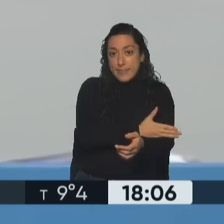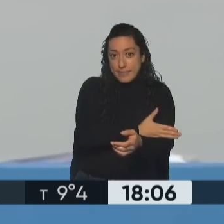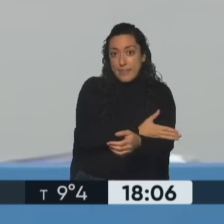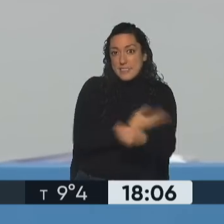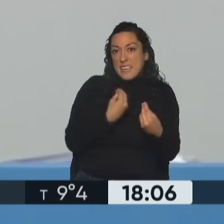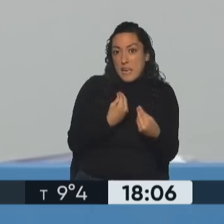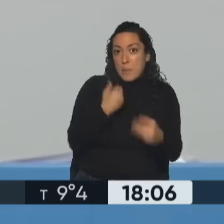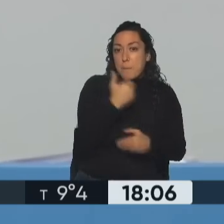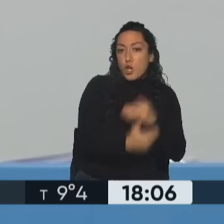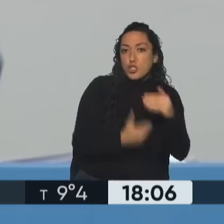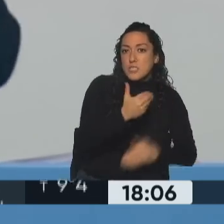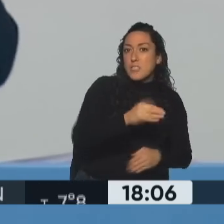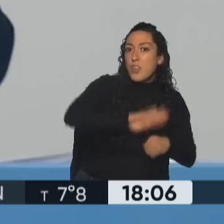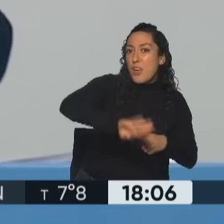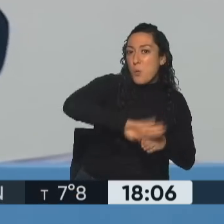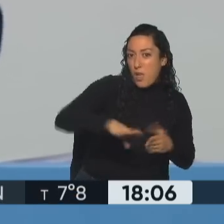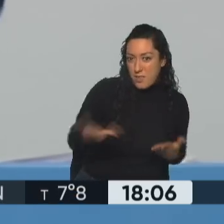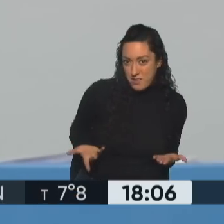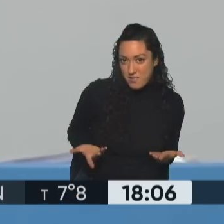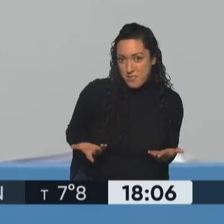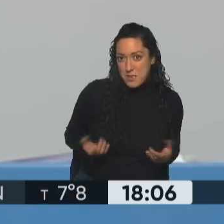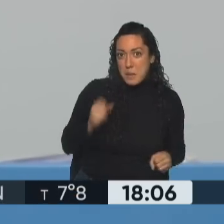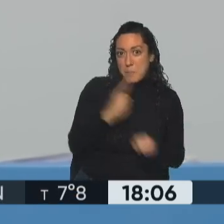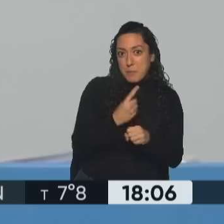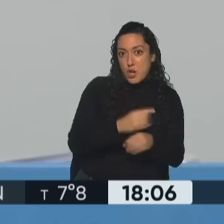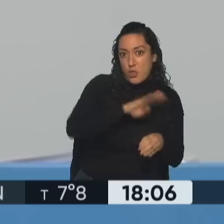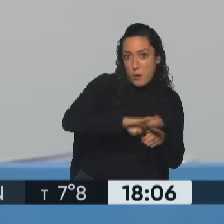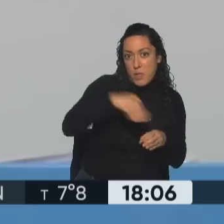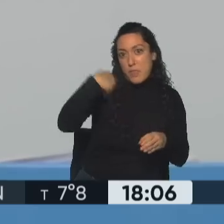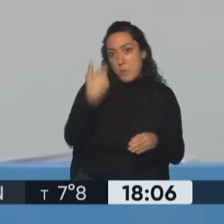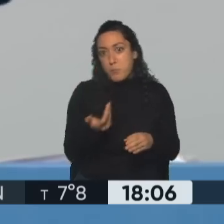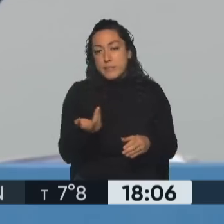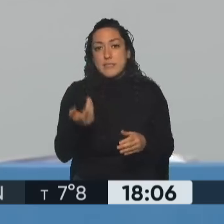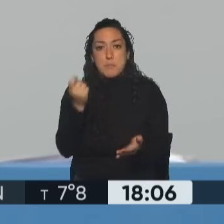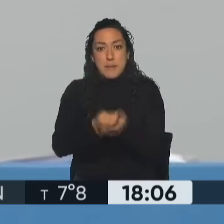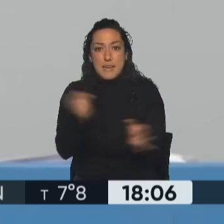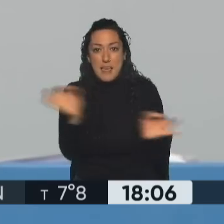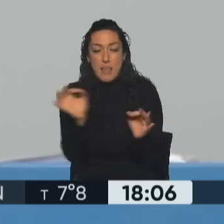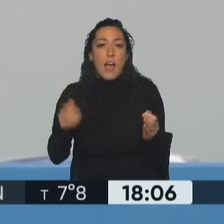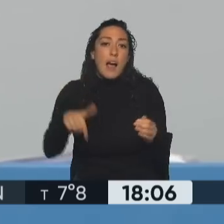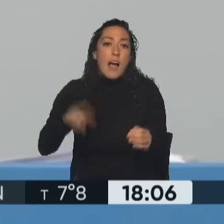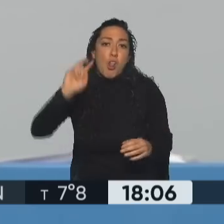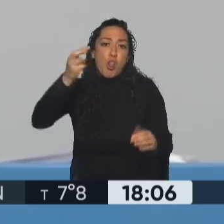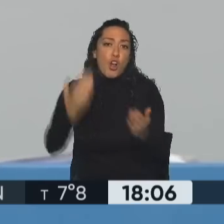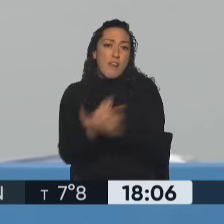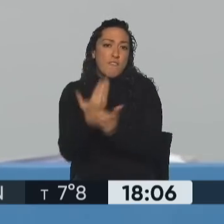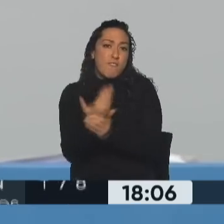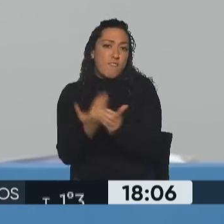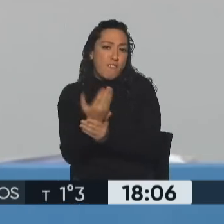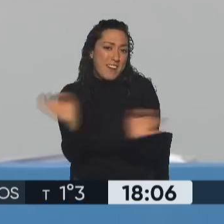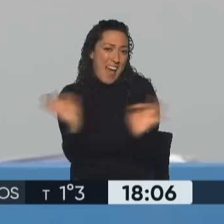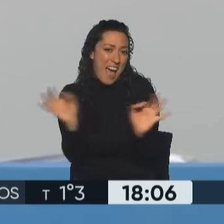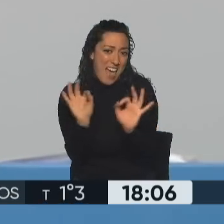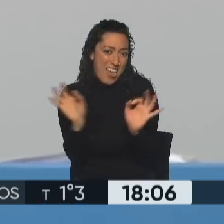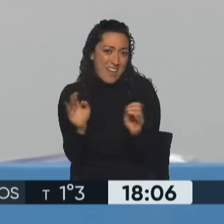estuvo un proceso de endeudamiento, porque si yo tengo dólares en el exterior, acá los dólares no se fabrican. Quiere decir que para que yo